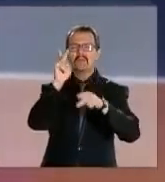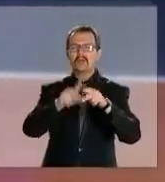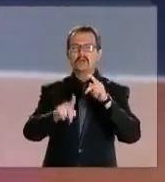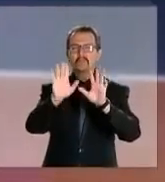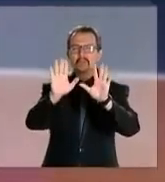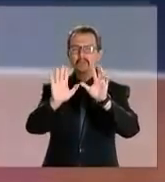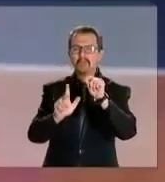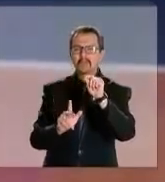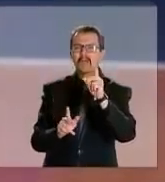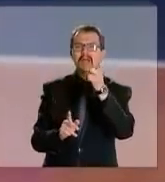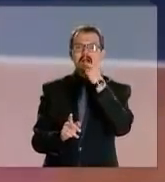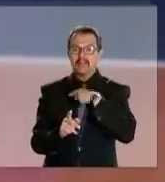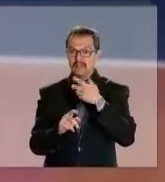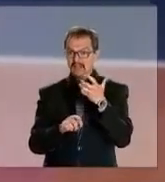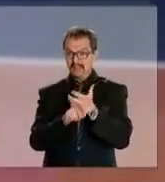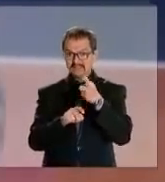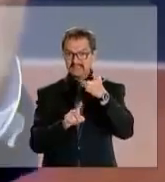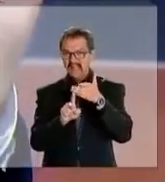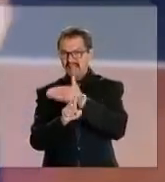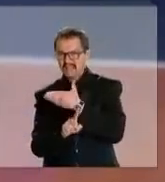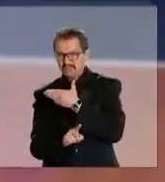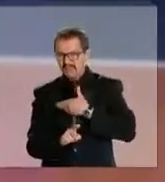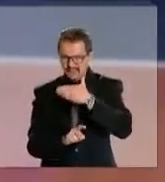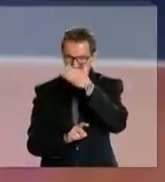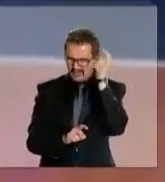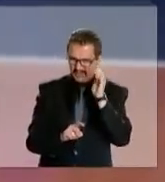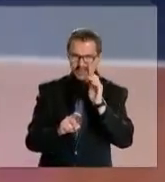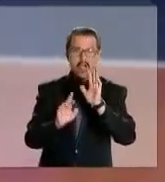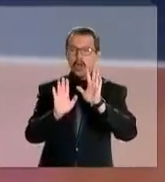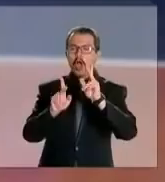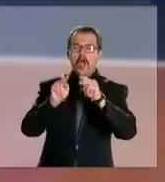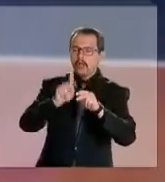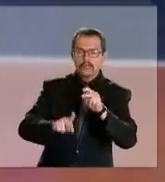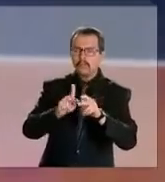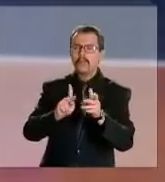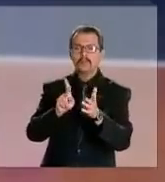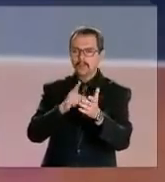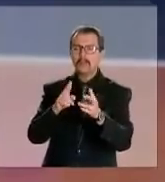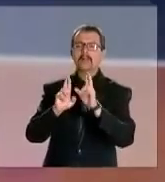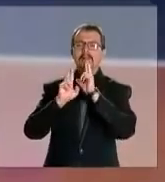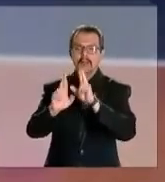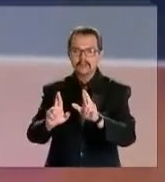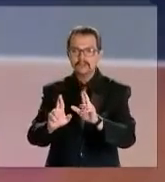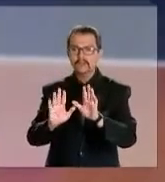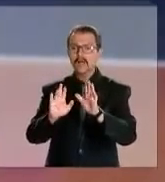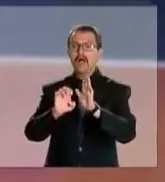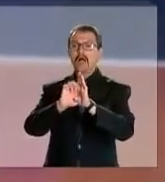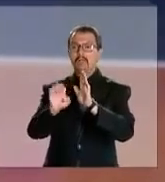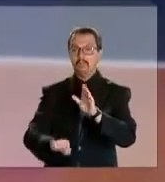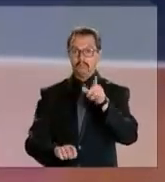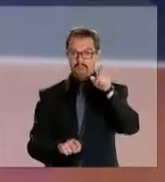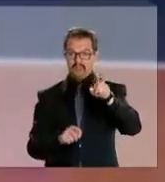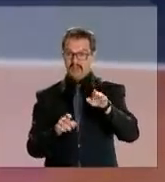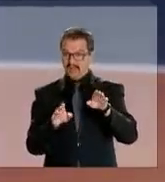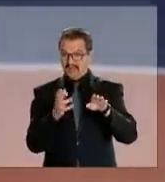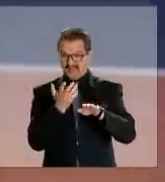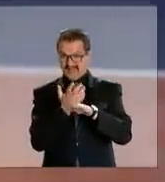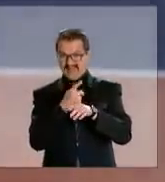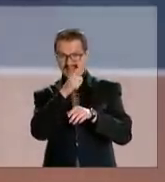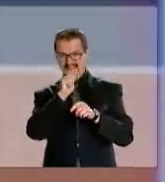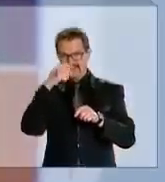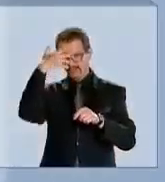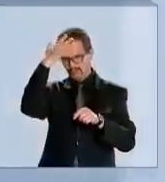de un gobierno que es capaz como escuchamos ayer de calificar a los migrantes de animales y hemos comentado que eso es inaceptable